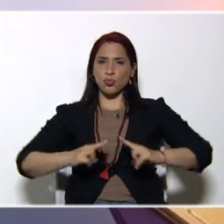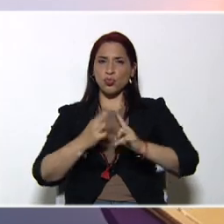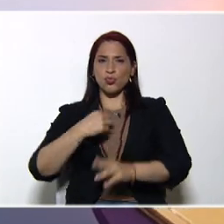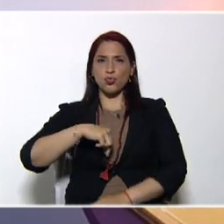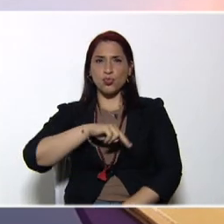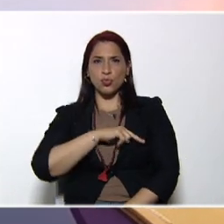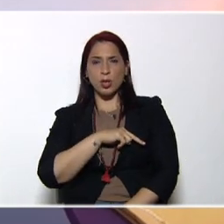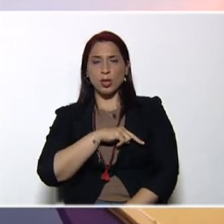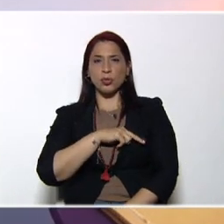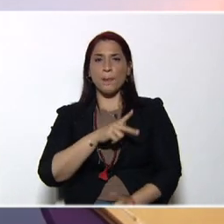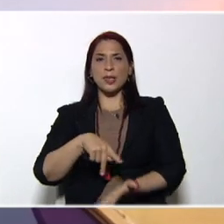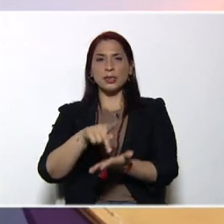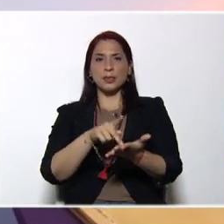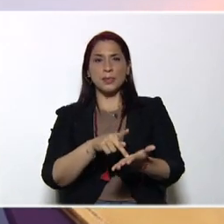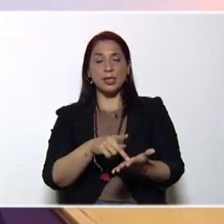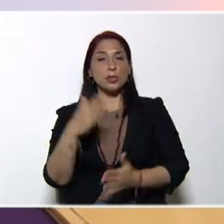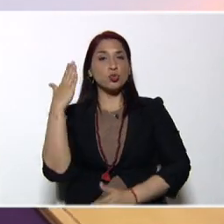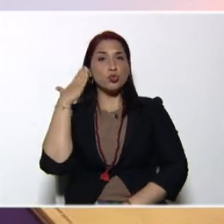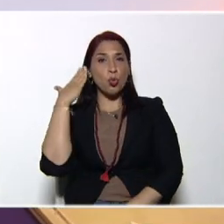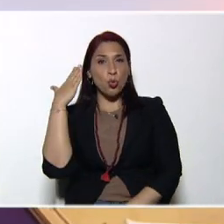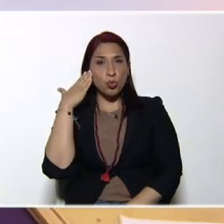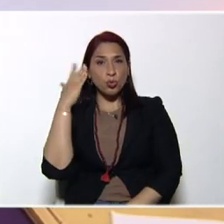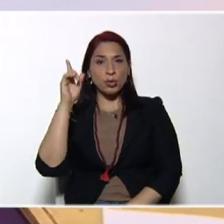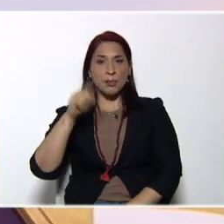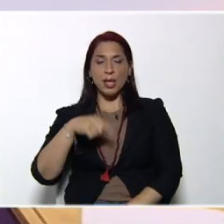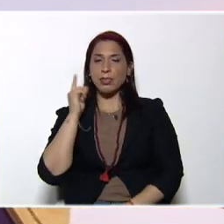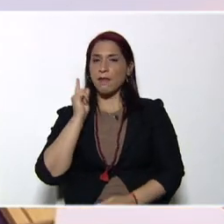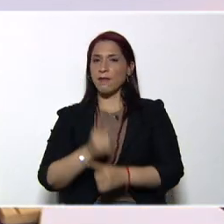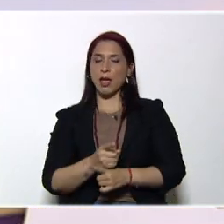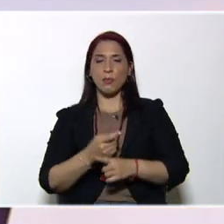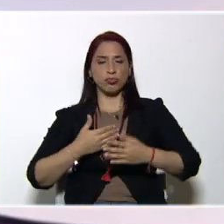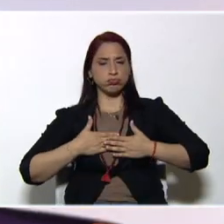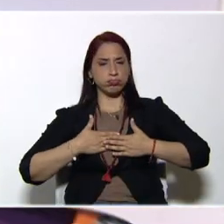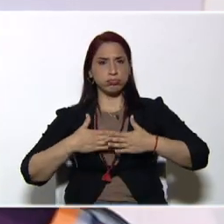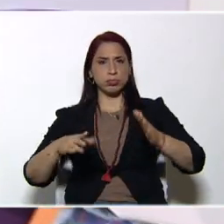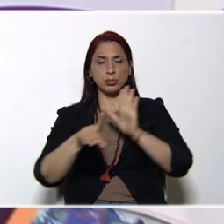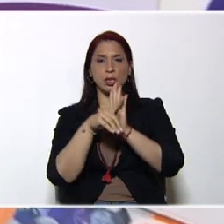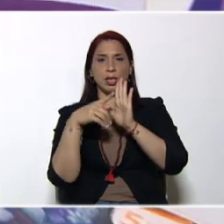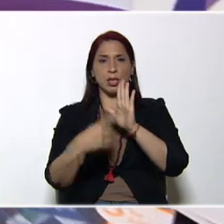con deficiencias auditivas, a quien también les debemos garantizar el